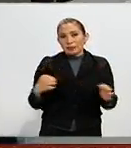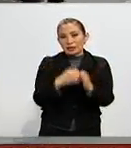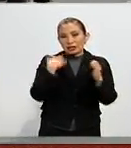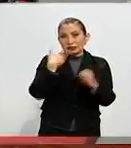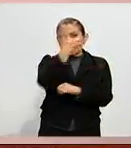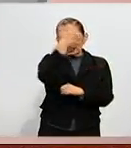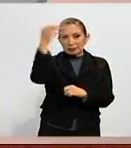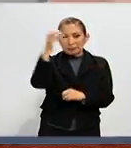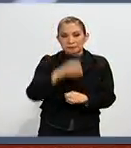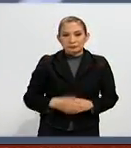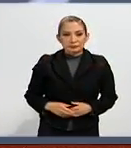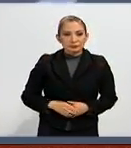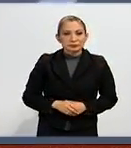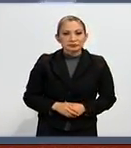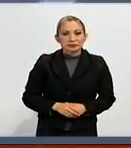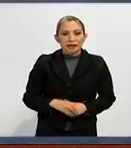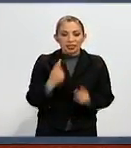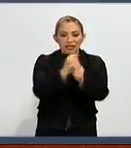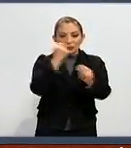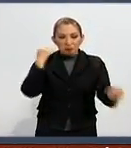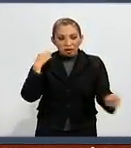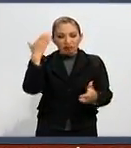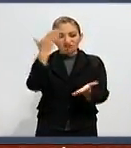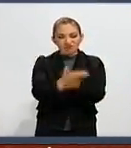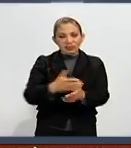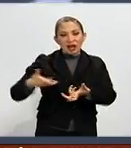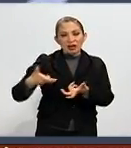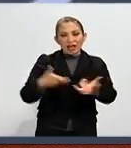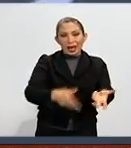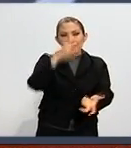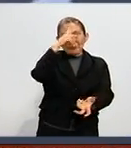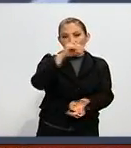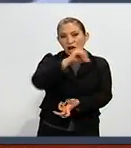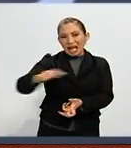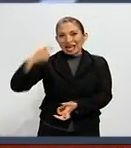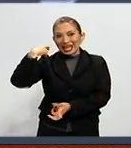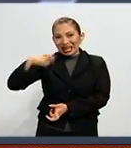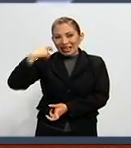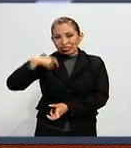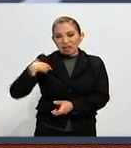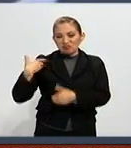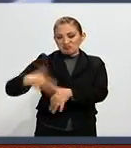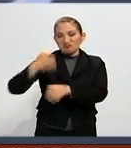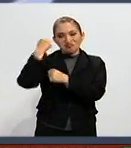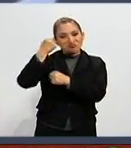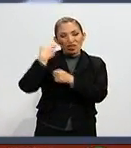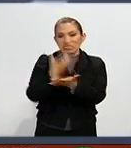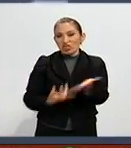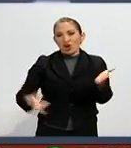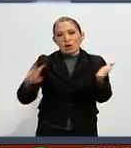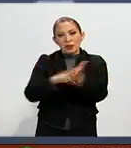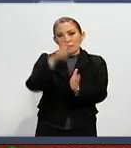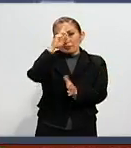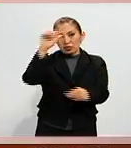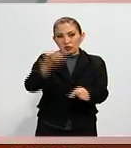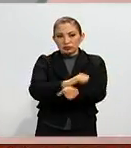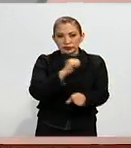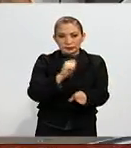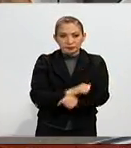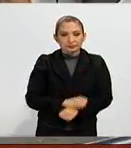contingencia ambiental. Transportistas bloquearon la autopista México-Querétaro en protesta por el doble Hoy No